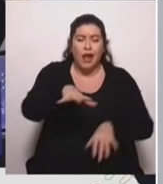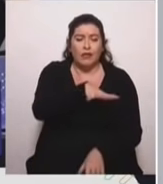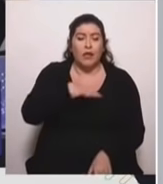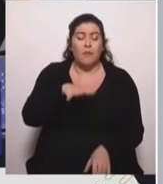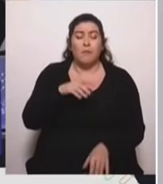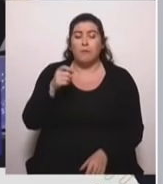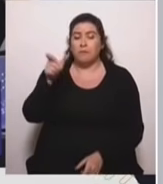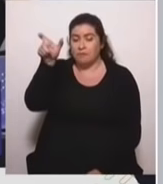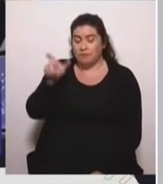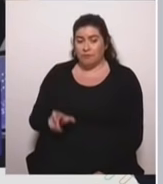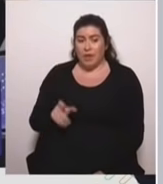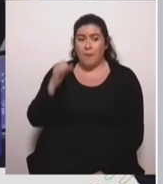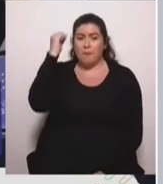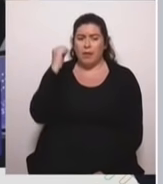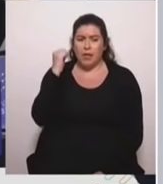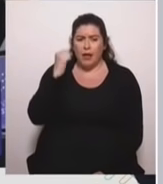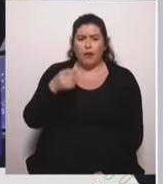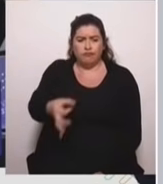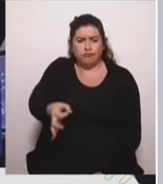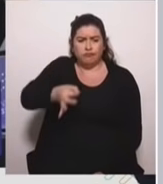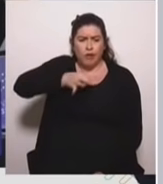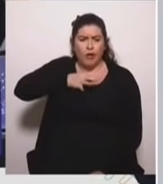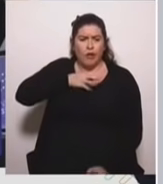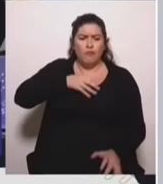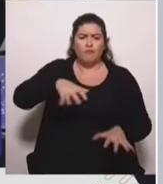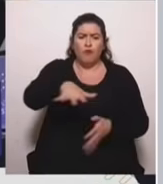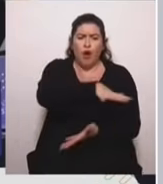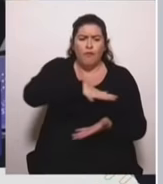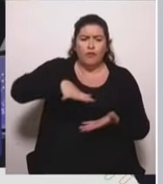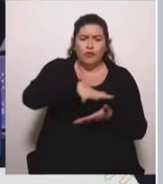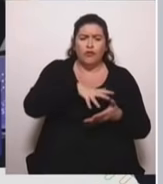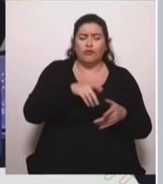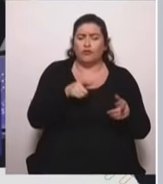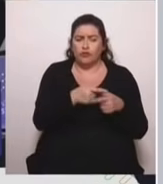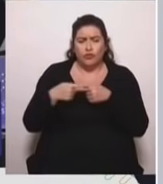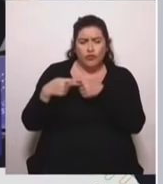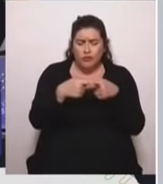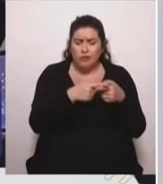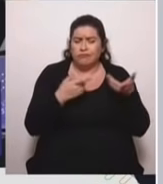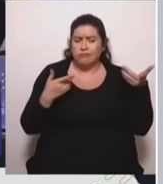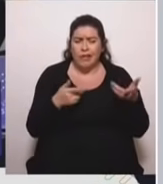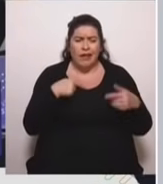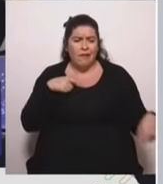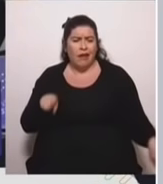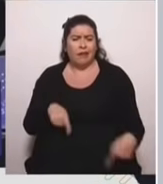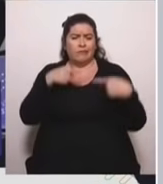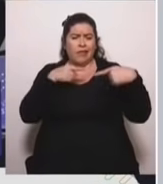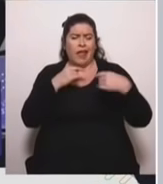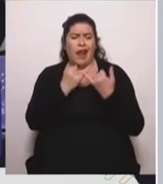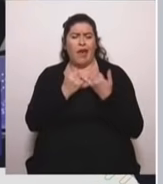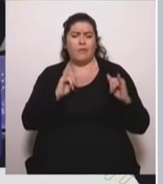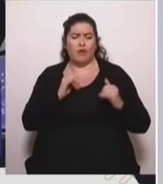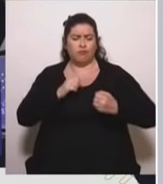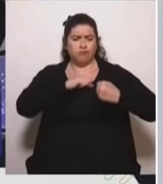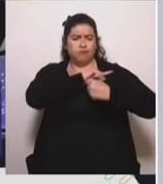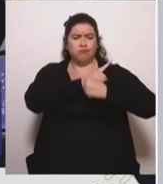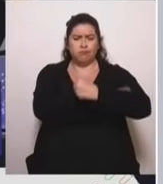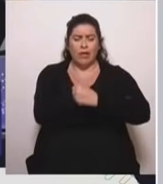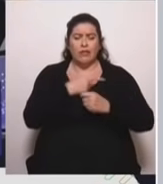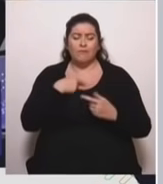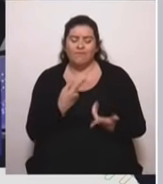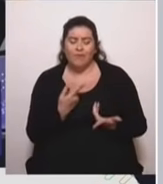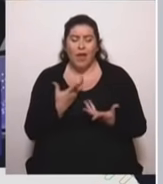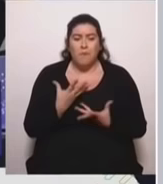y autónomo que tiene la convención constitucional, que no es lo mismo decir que es soberana, que es una discusión totalmente